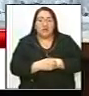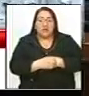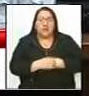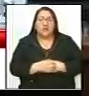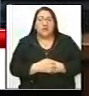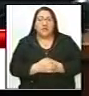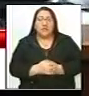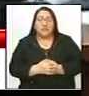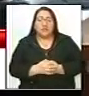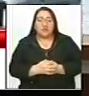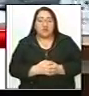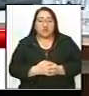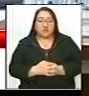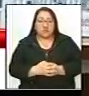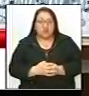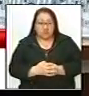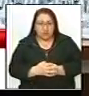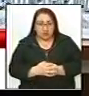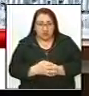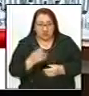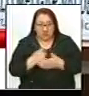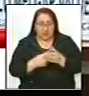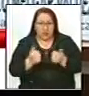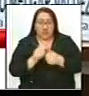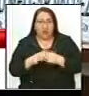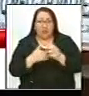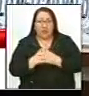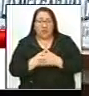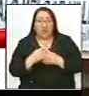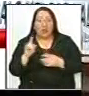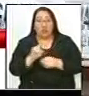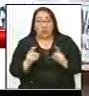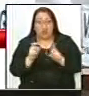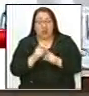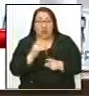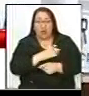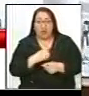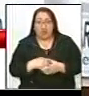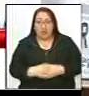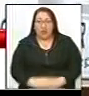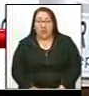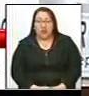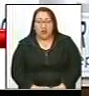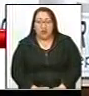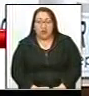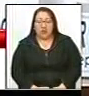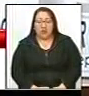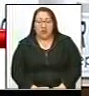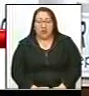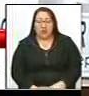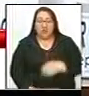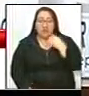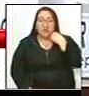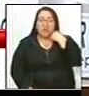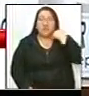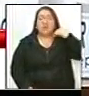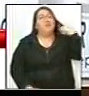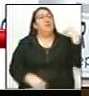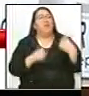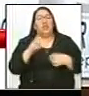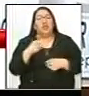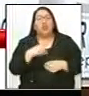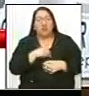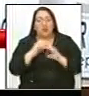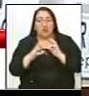posible, y casi en la mesa. Entonces yo voy a darle la palabra al gobernador para que también se manifieste respecto a lo que estamos hoy día